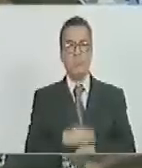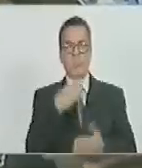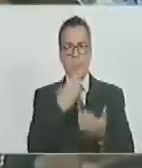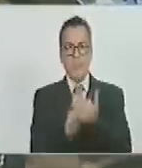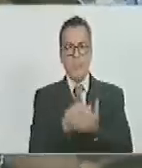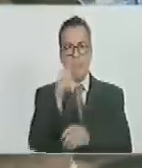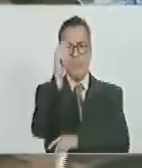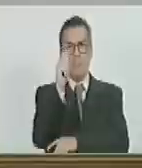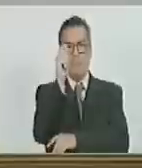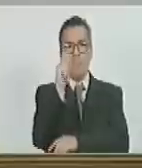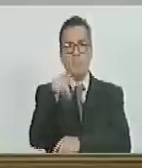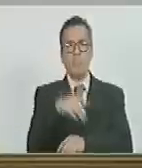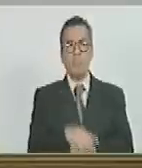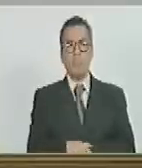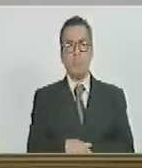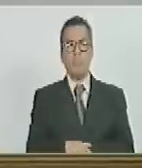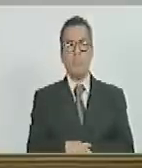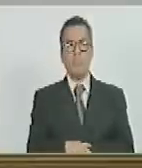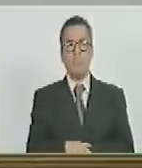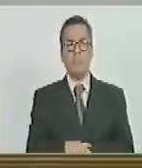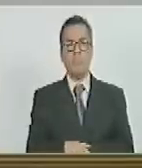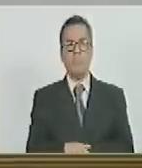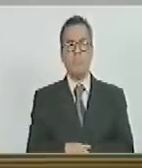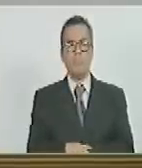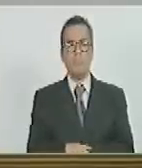Gracias, diputado.